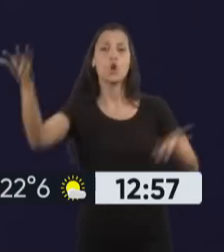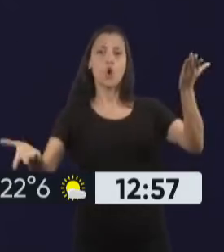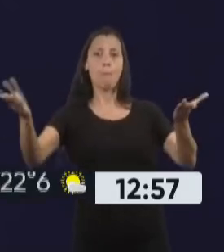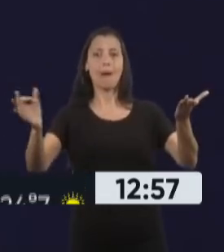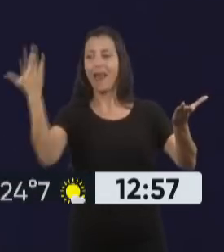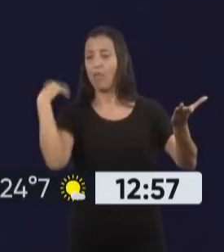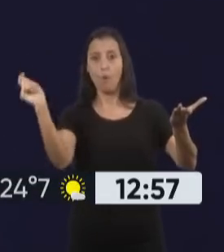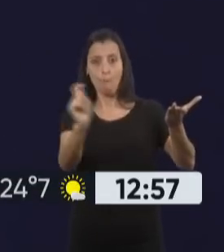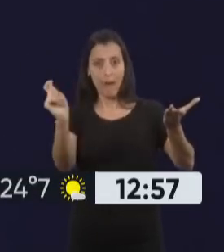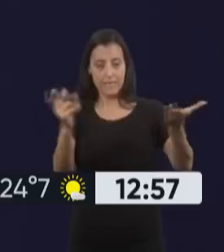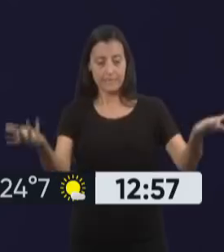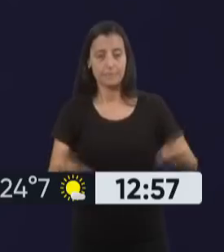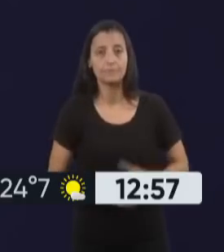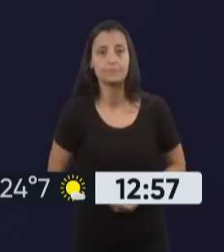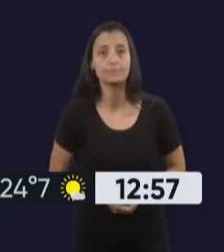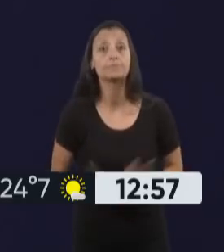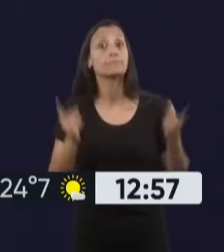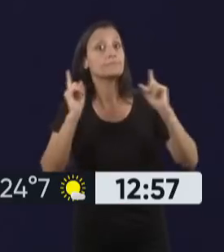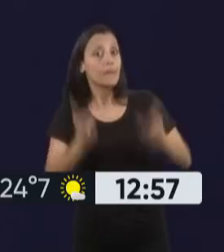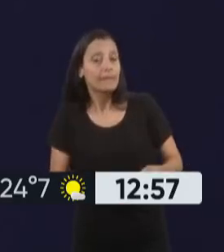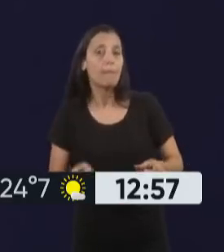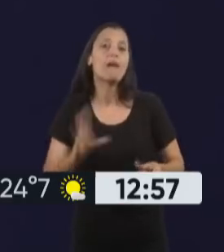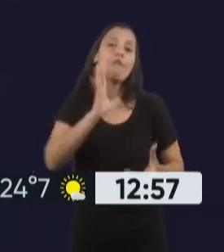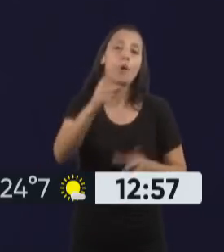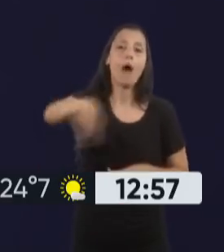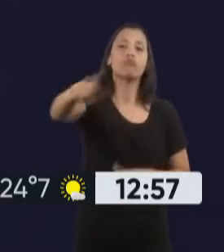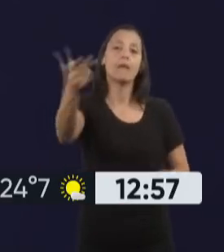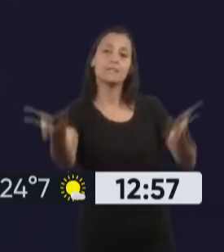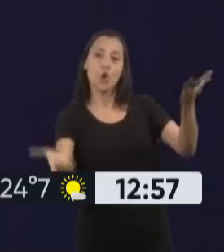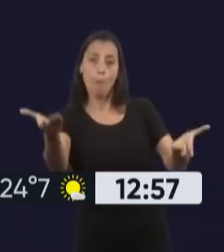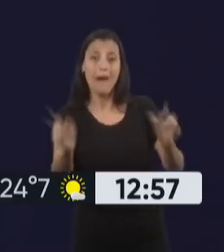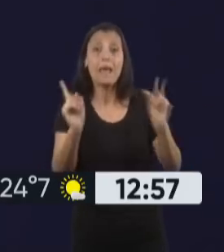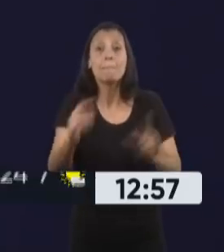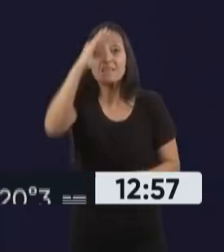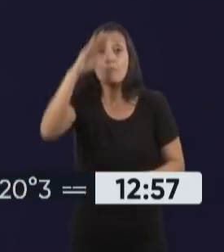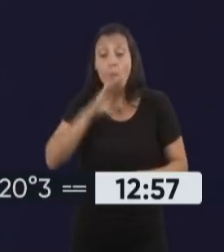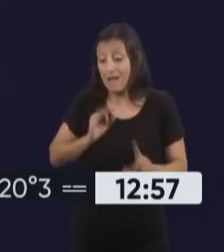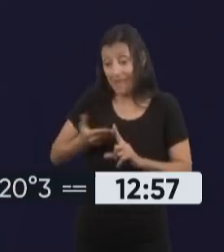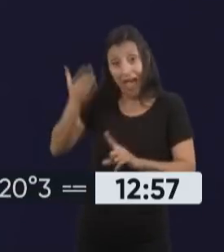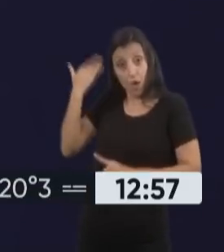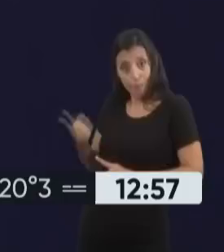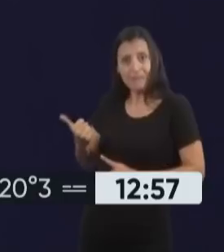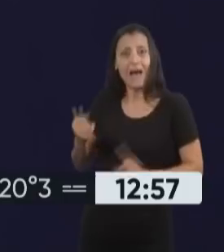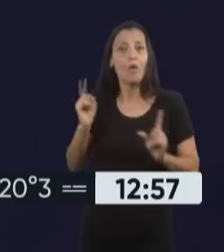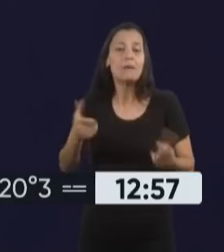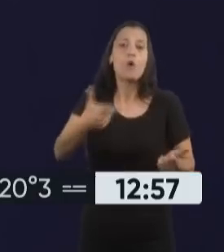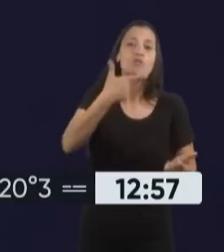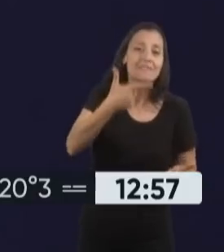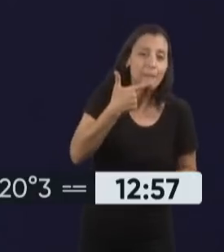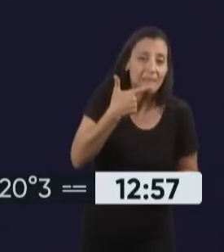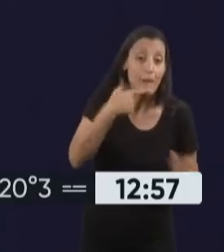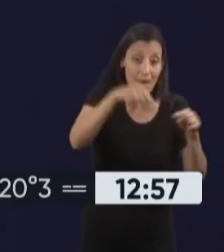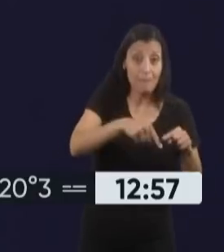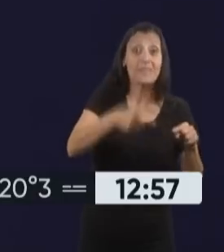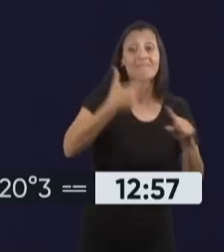al mes anterior. Y a modo comparativo, en el mismo mes del año pasado, o sea, septiembre de